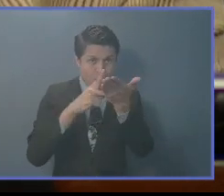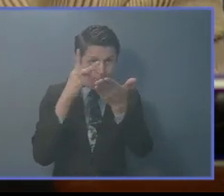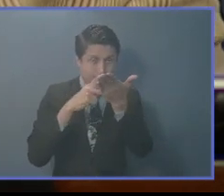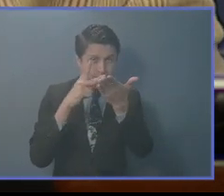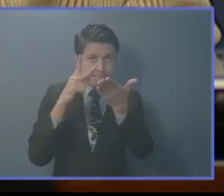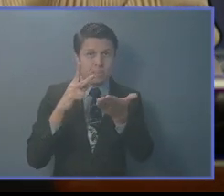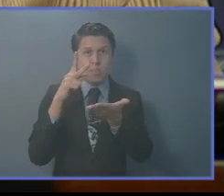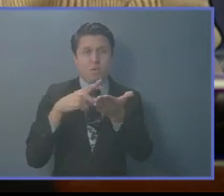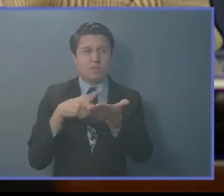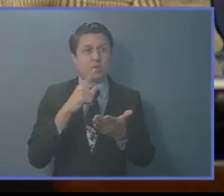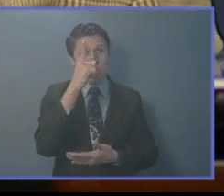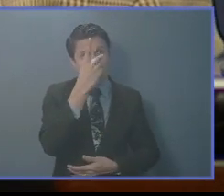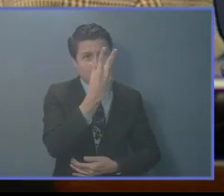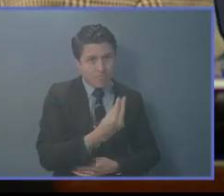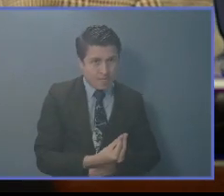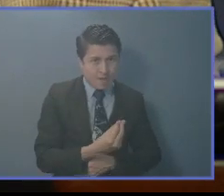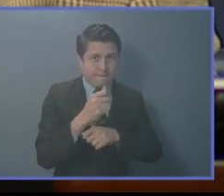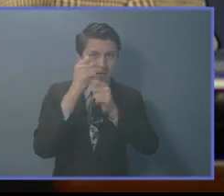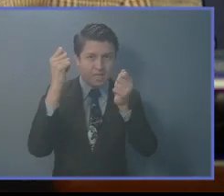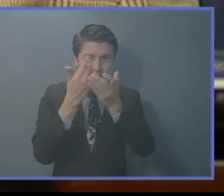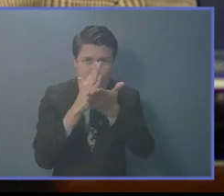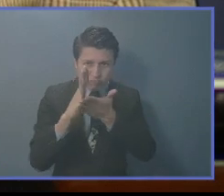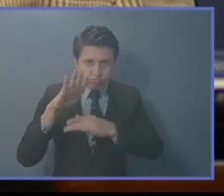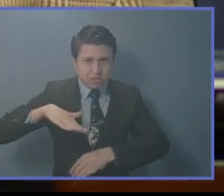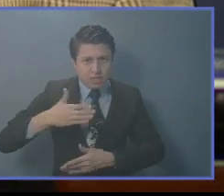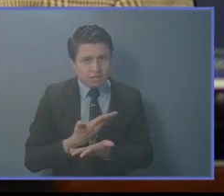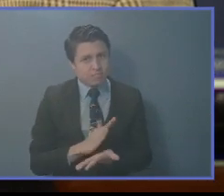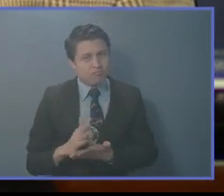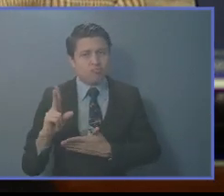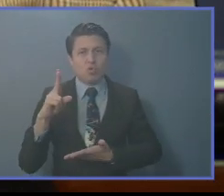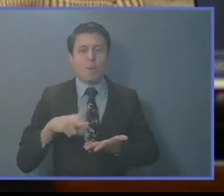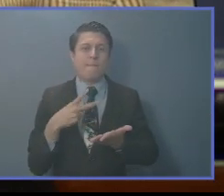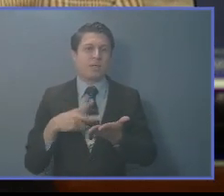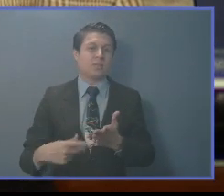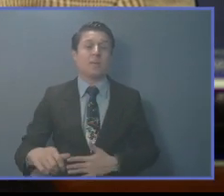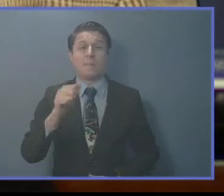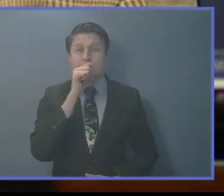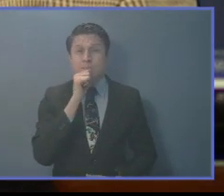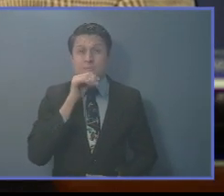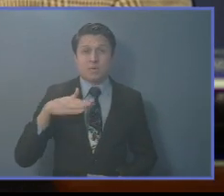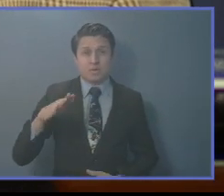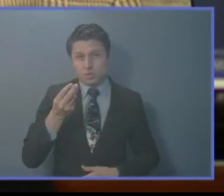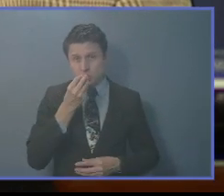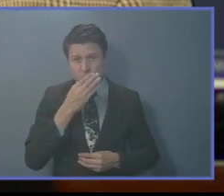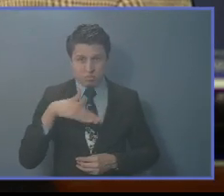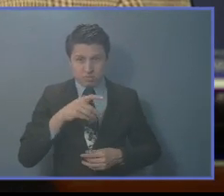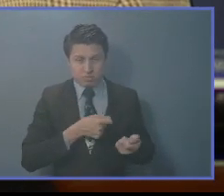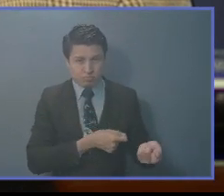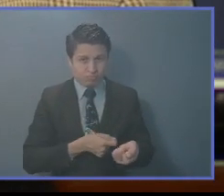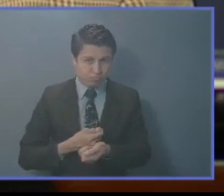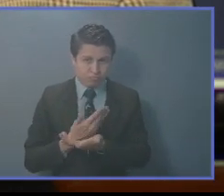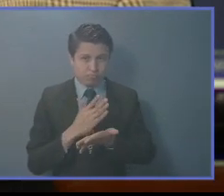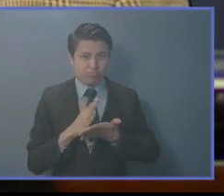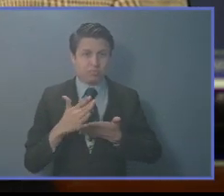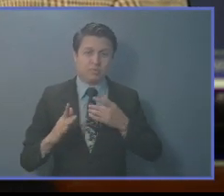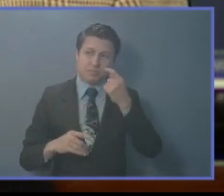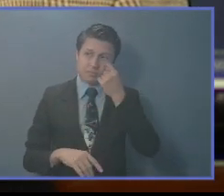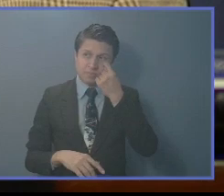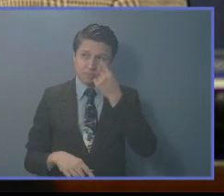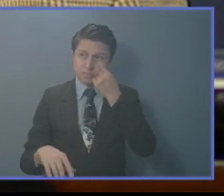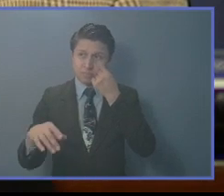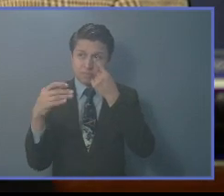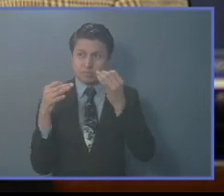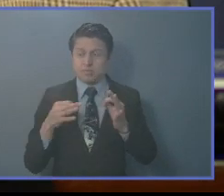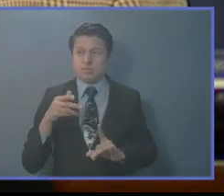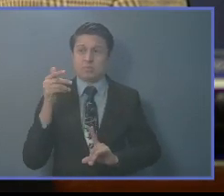desinfectantes, así como desinfectación periódica de las zonas comunes como los baños, comedores, entre otros. D. Formulación de un programa de formación,